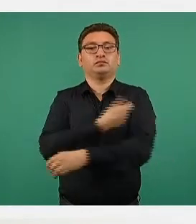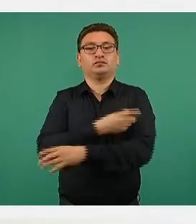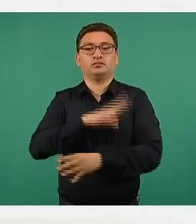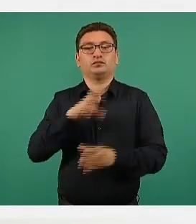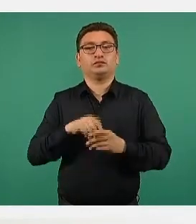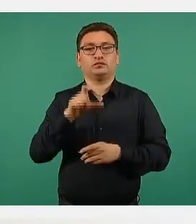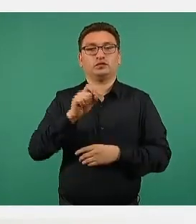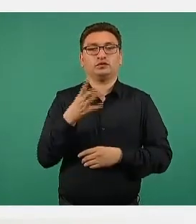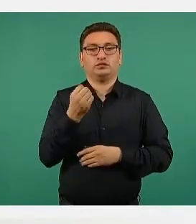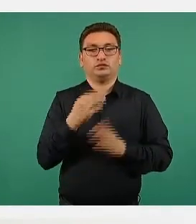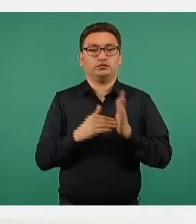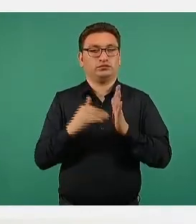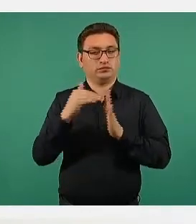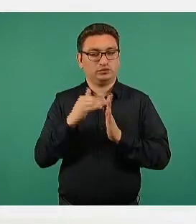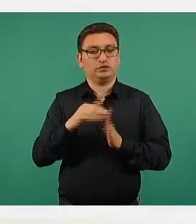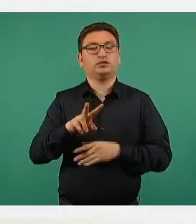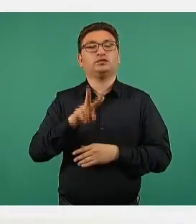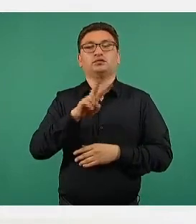de